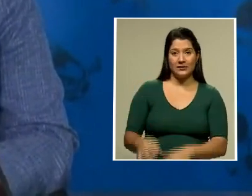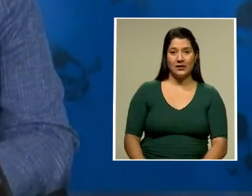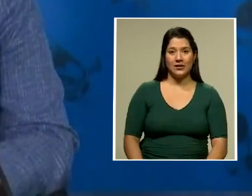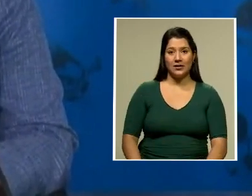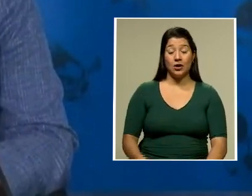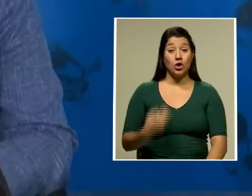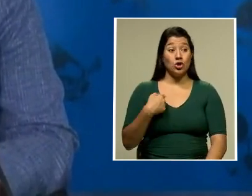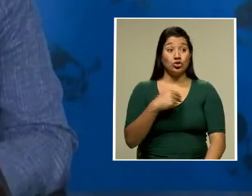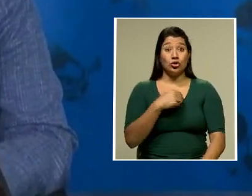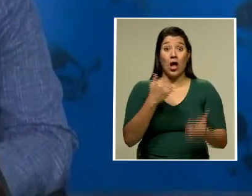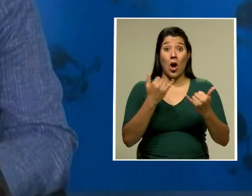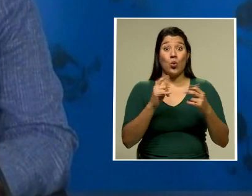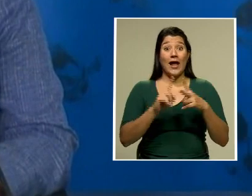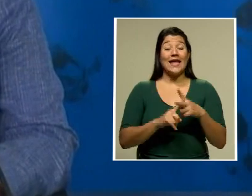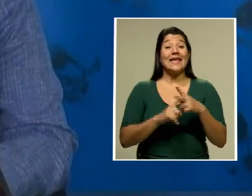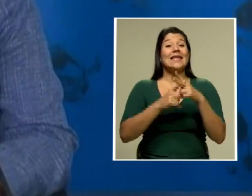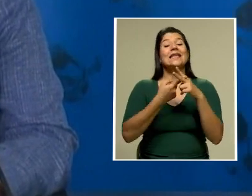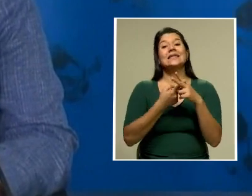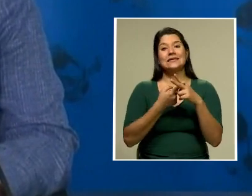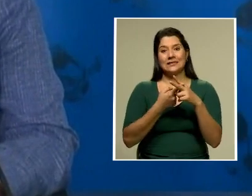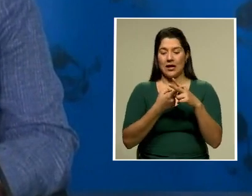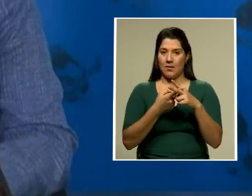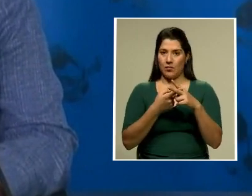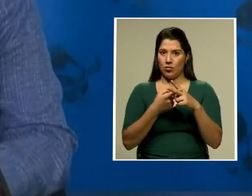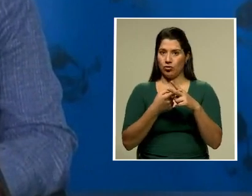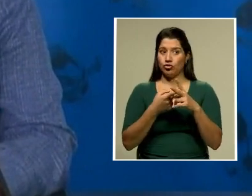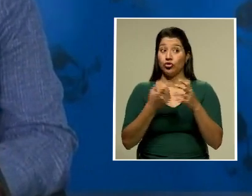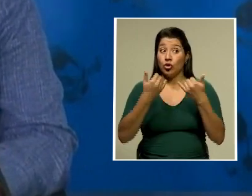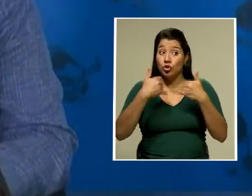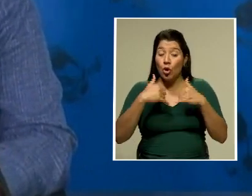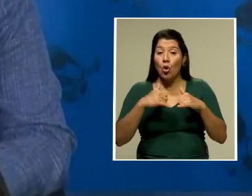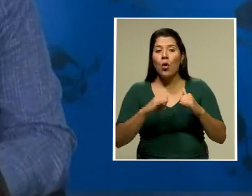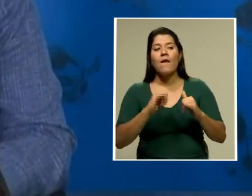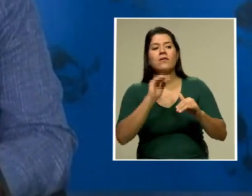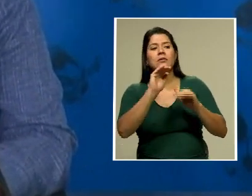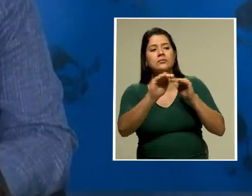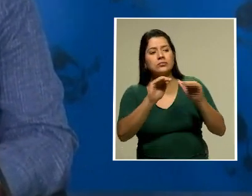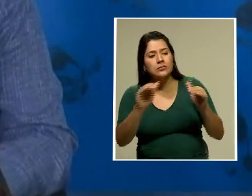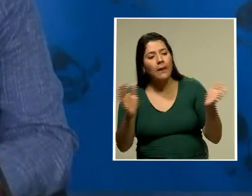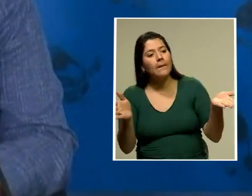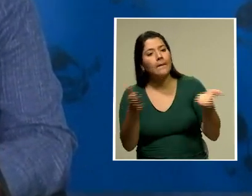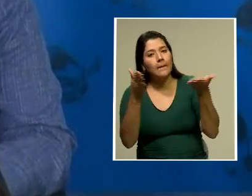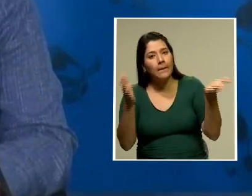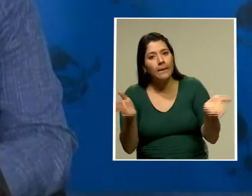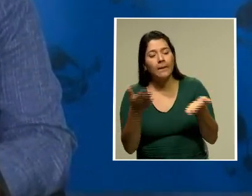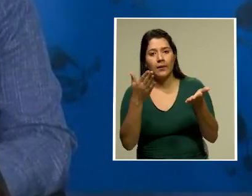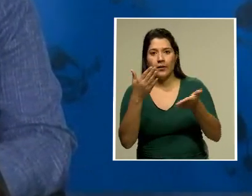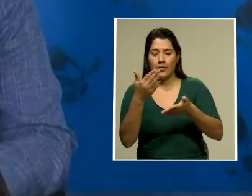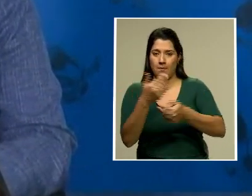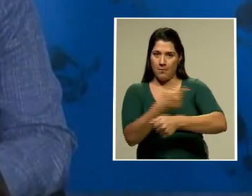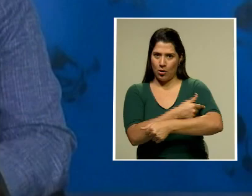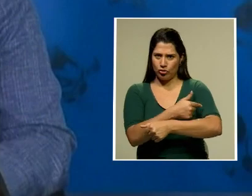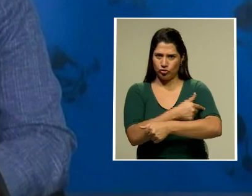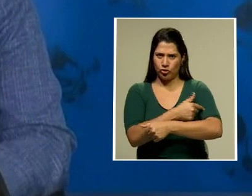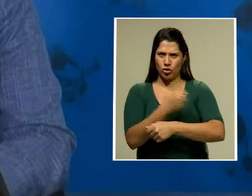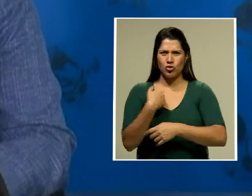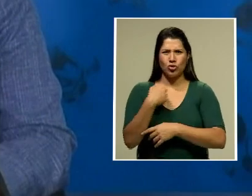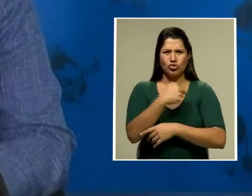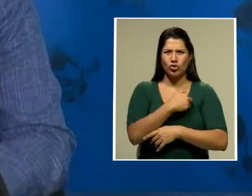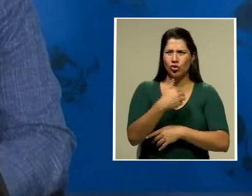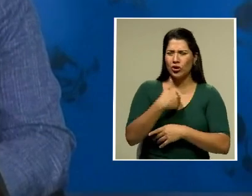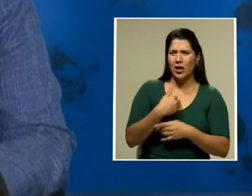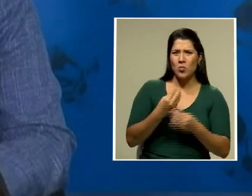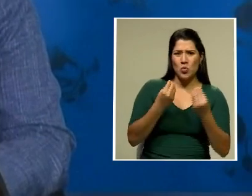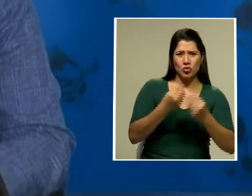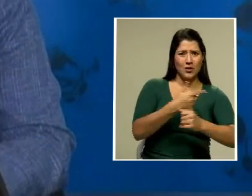Estamos al principio de la fase en la que seguimos promoviendo la vacunación, en la que tenemos más vacunas que personas que